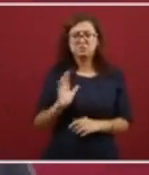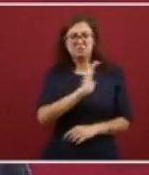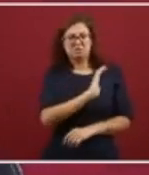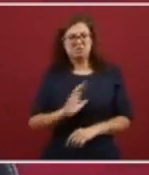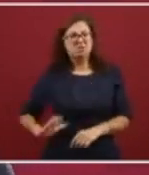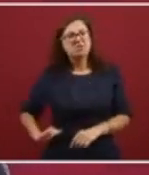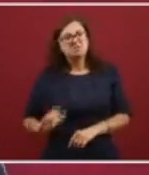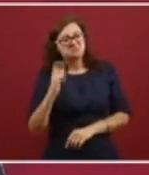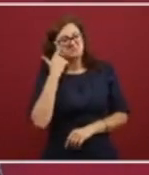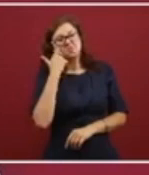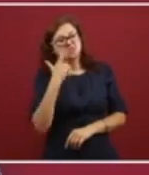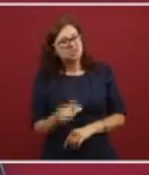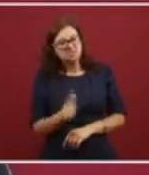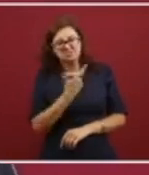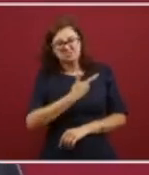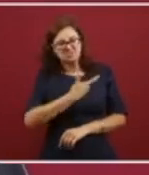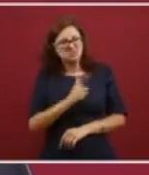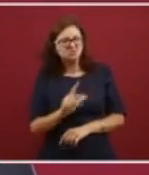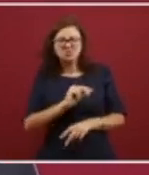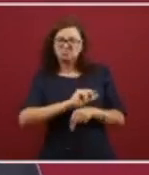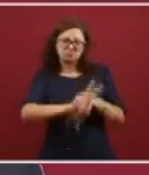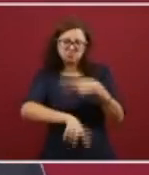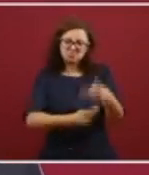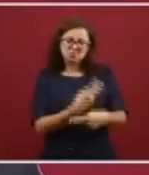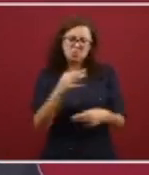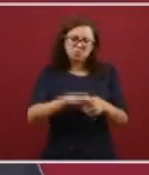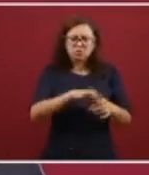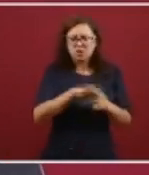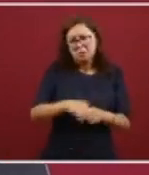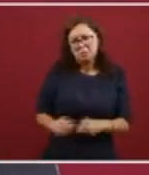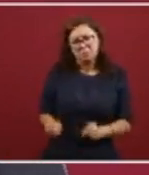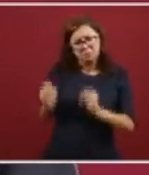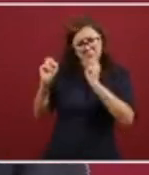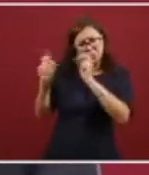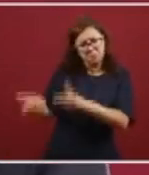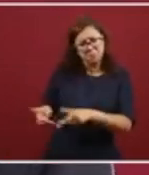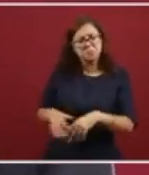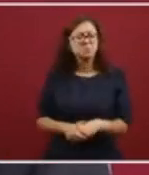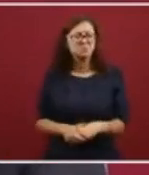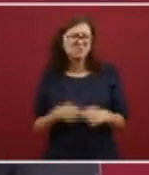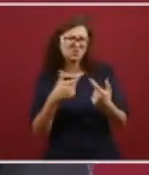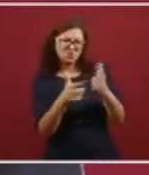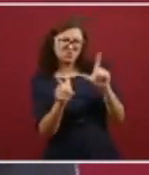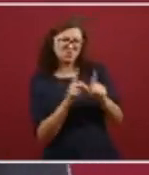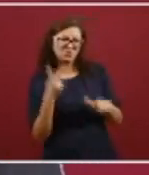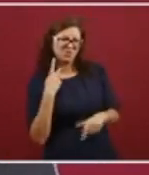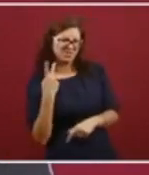pues no participan, o no les gustan los partidos.